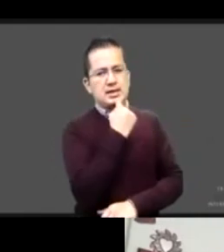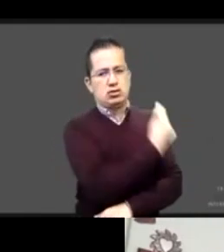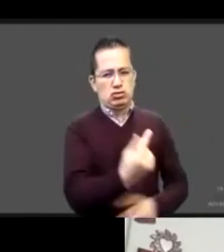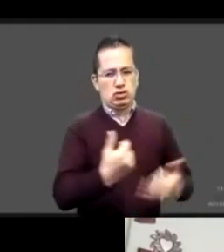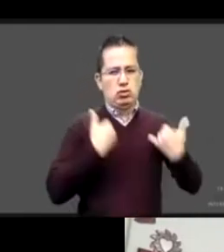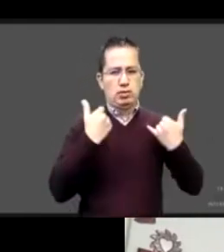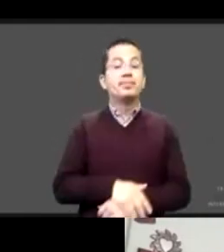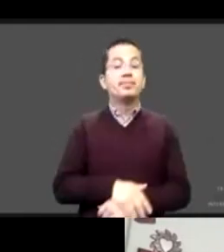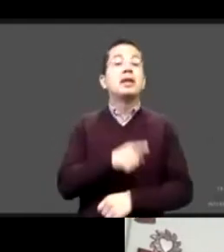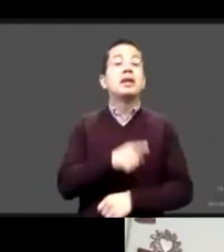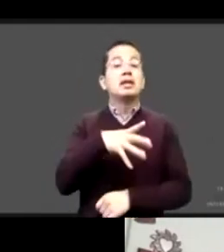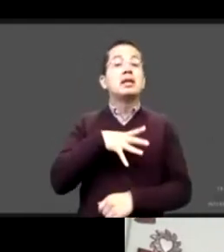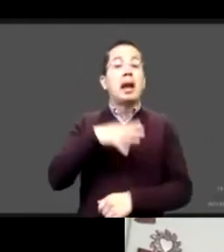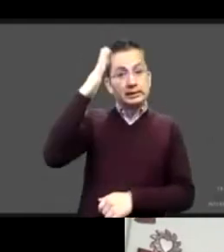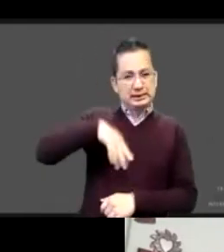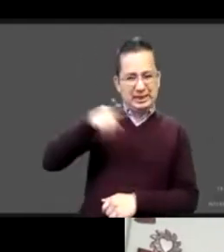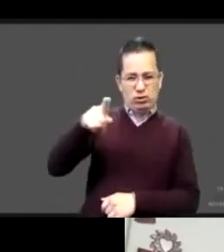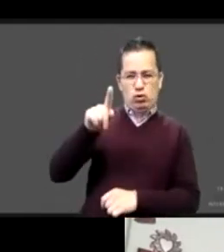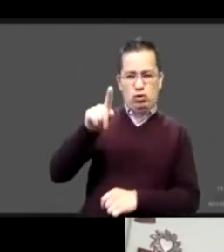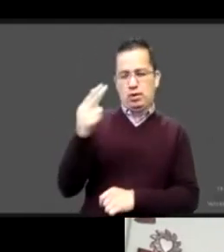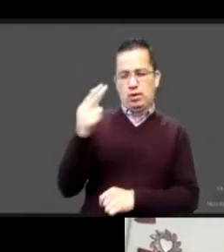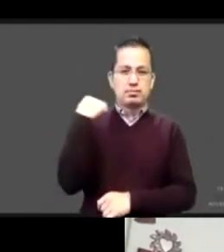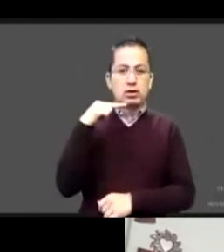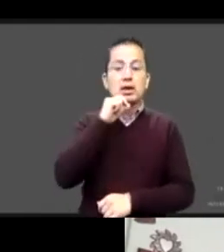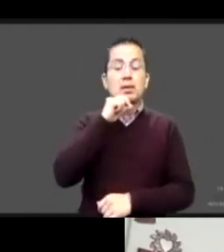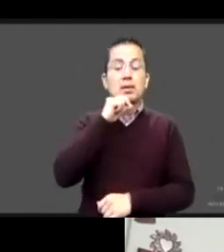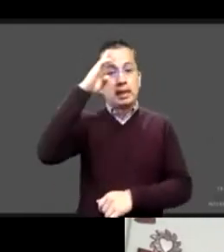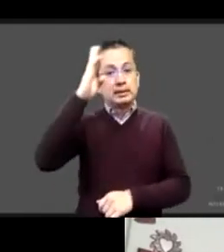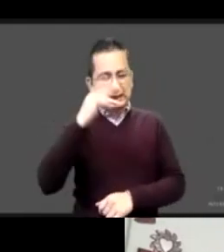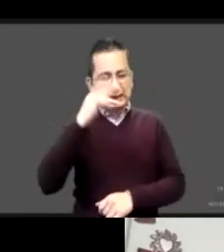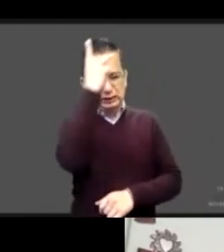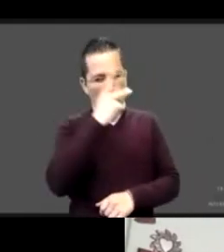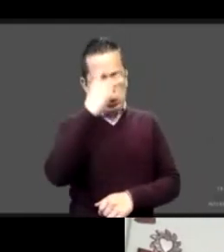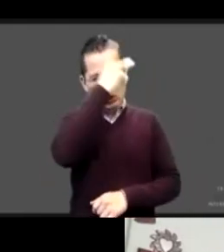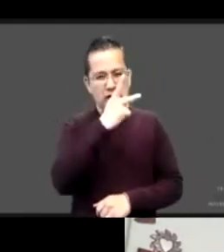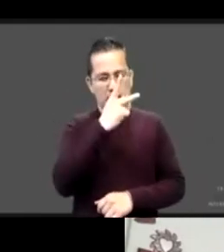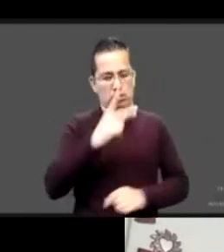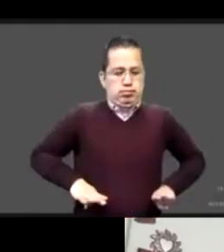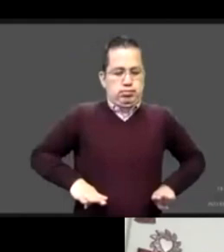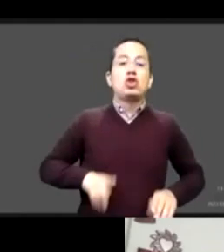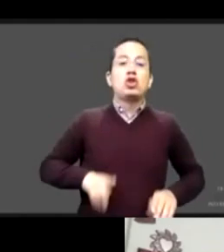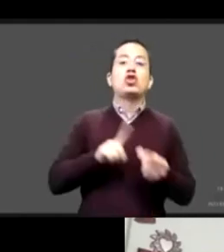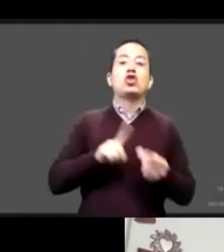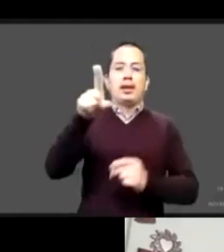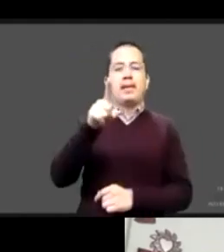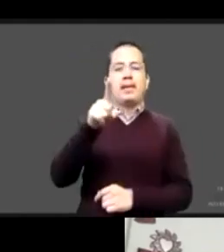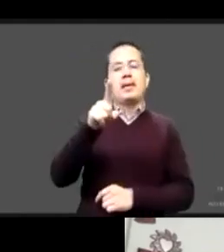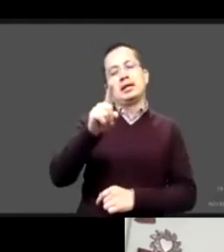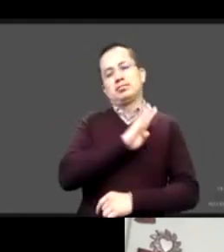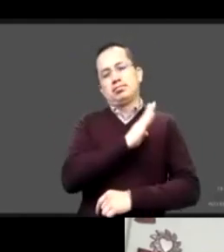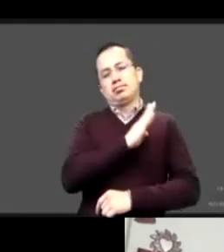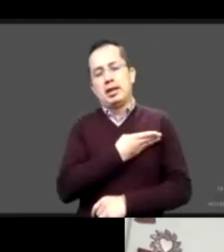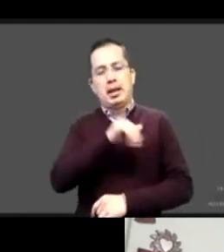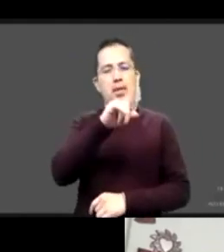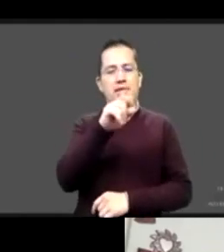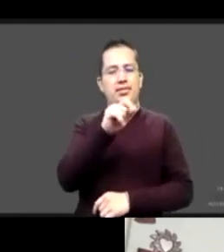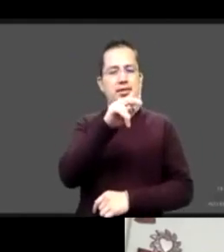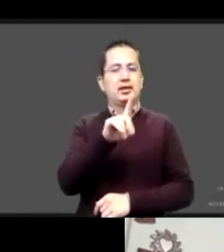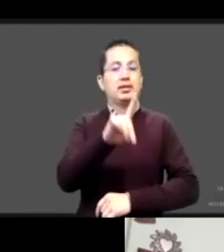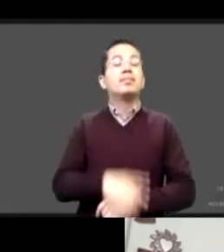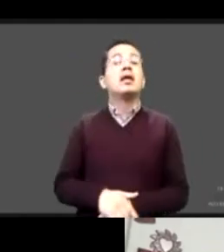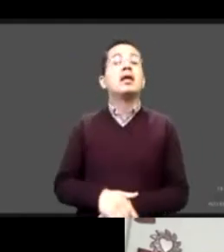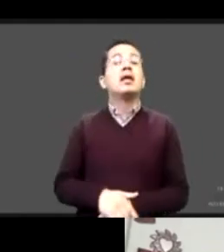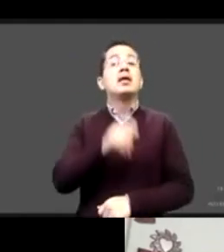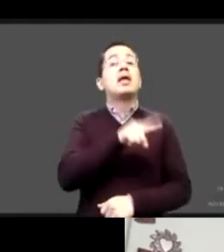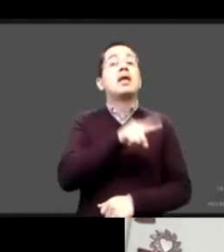psicología conductual por la Universidad Complutense de Madrid. Adicionalmente, tiene estudios en materia de salud sexual